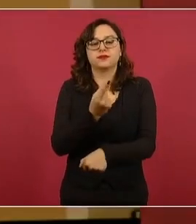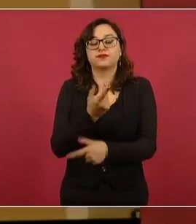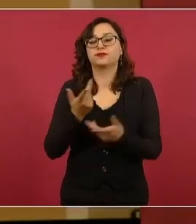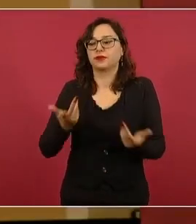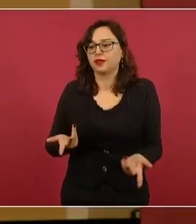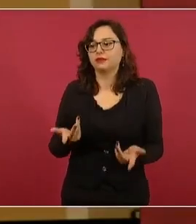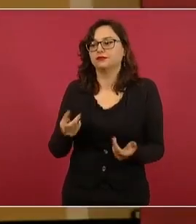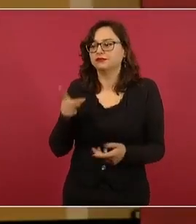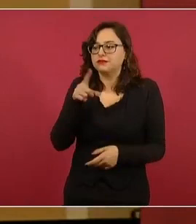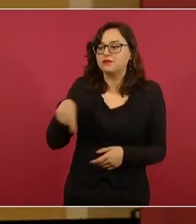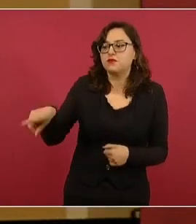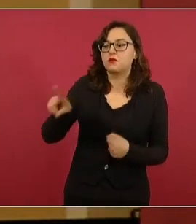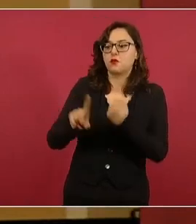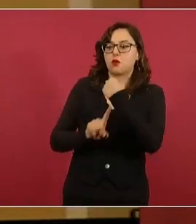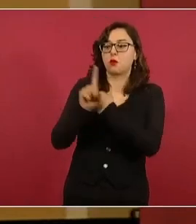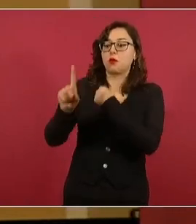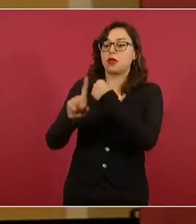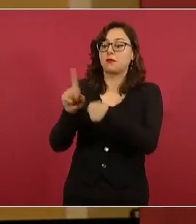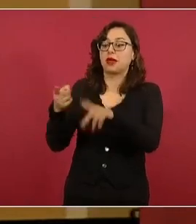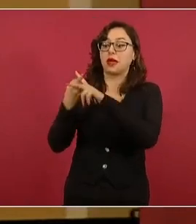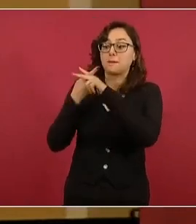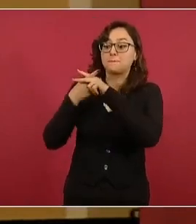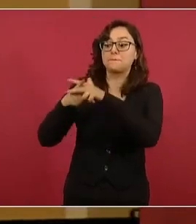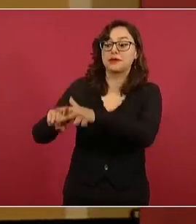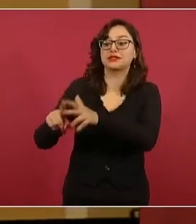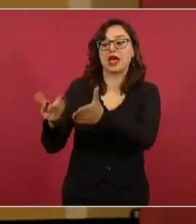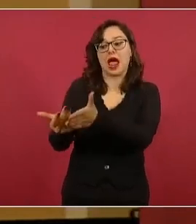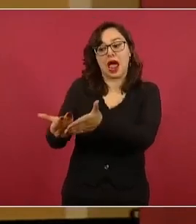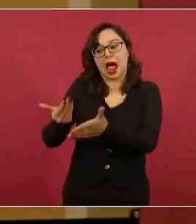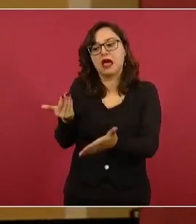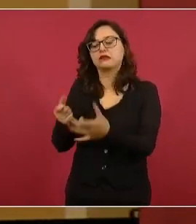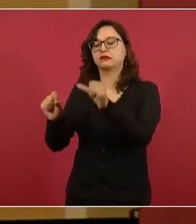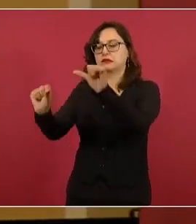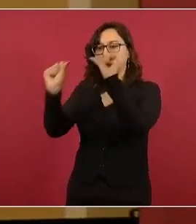atender a los jóvenes, que tengan